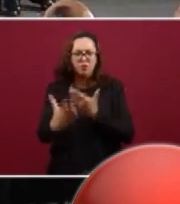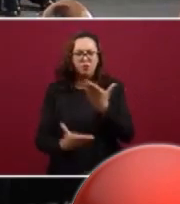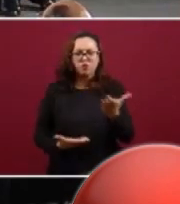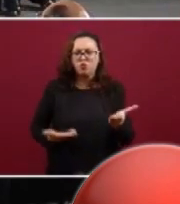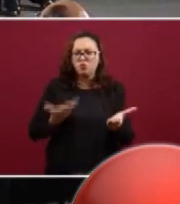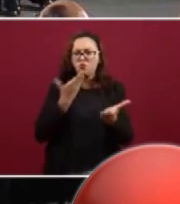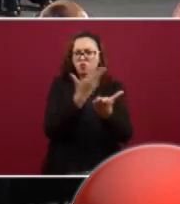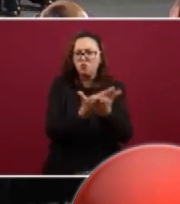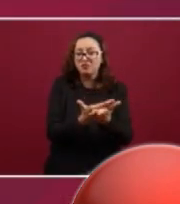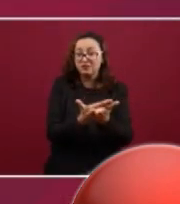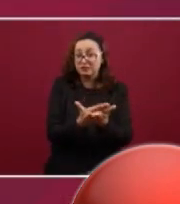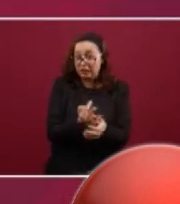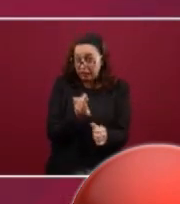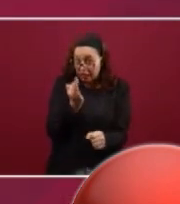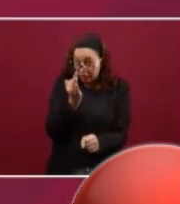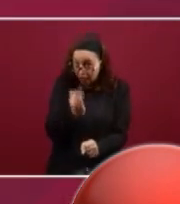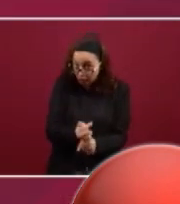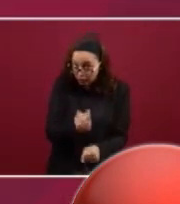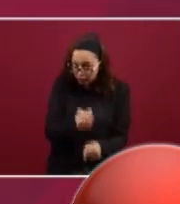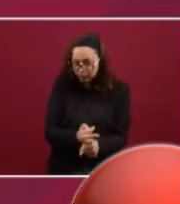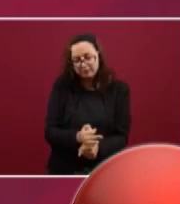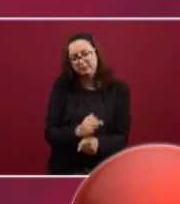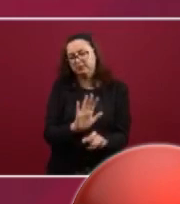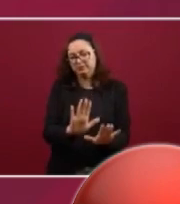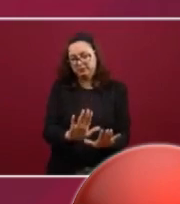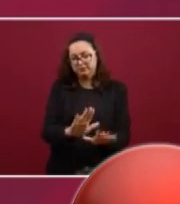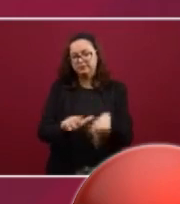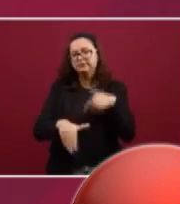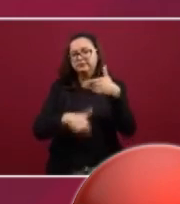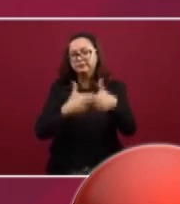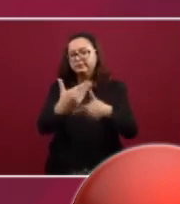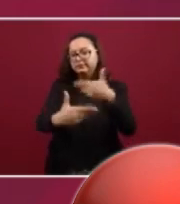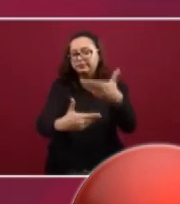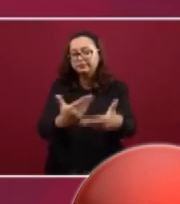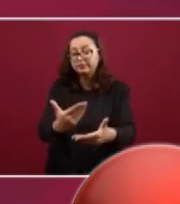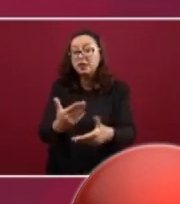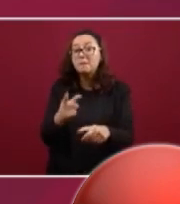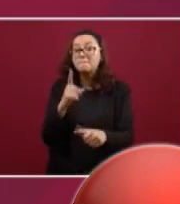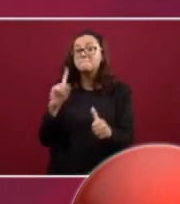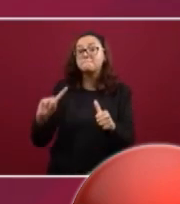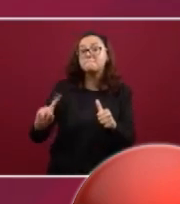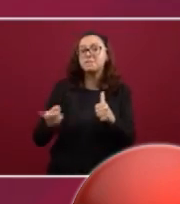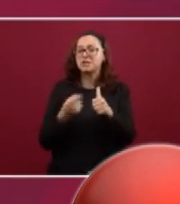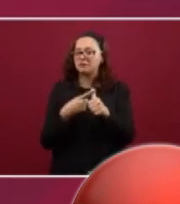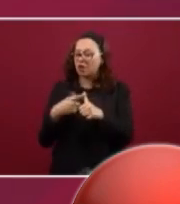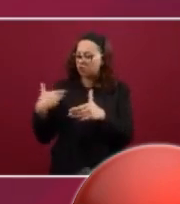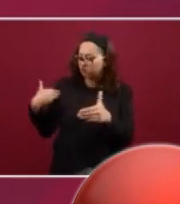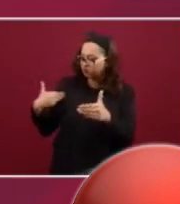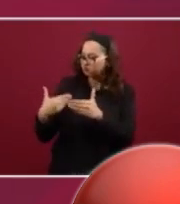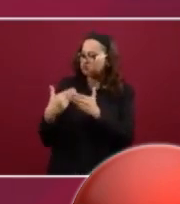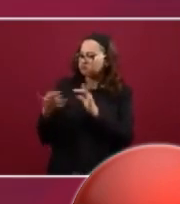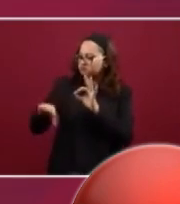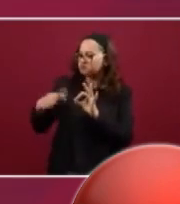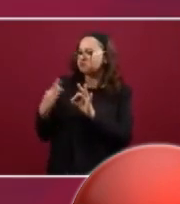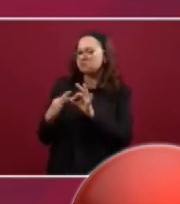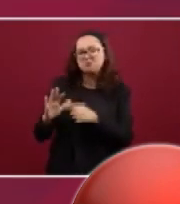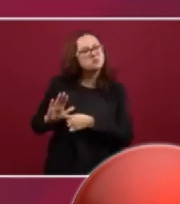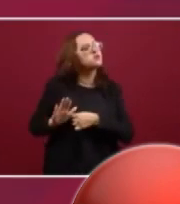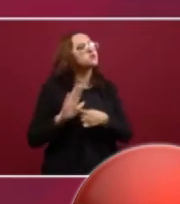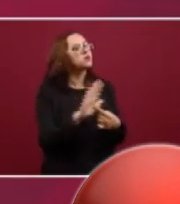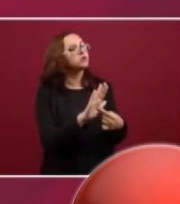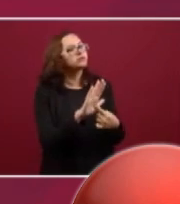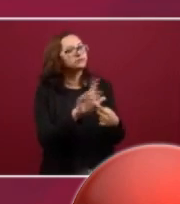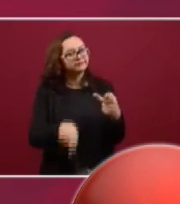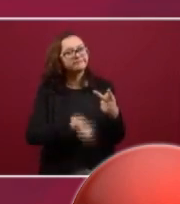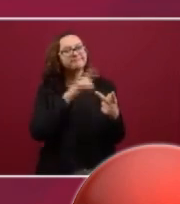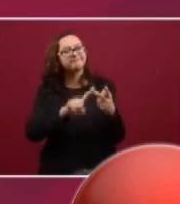pero no es en este momento que lo vamos a hacer. Pensamos tener éxito y después ponerlo sobre la mesa, sobre la